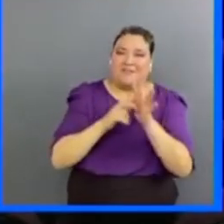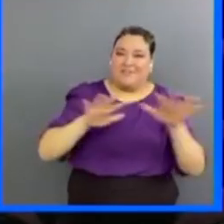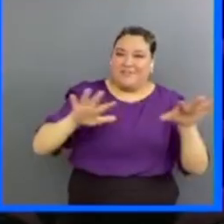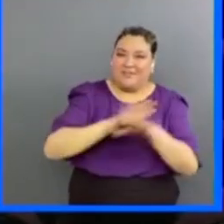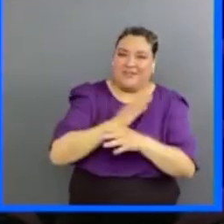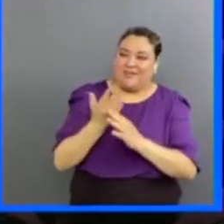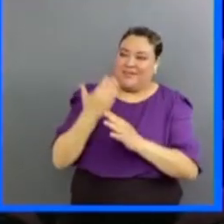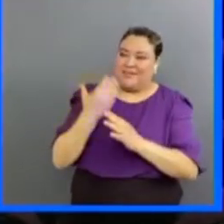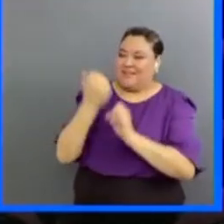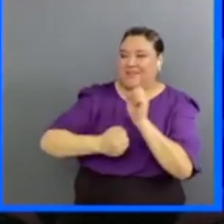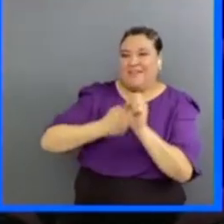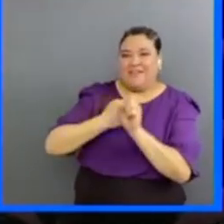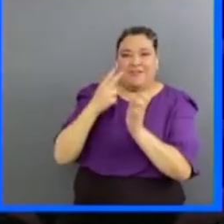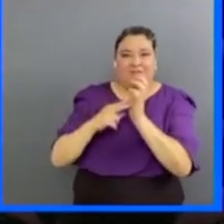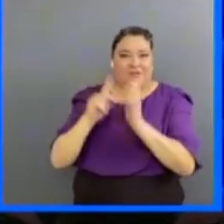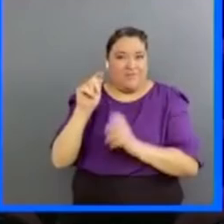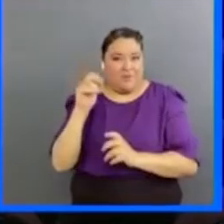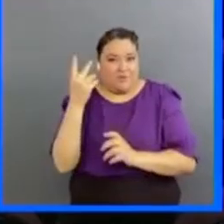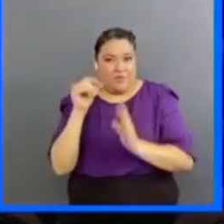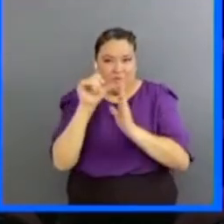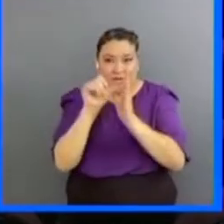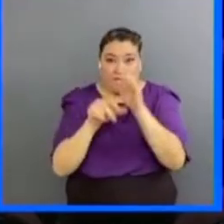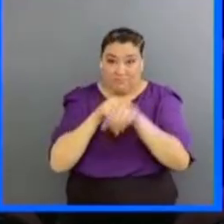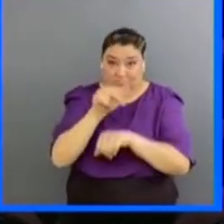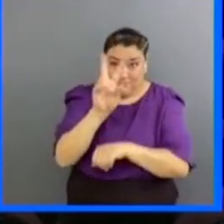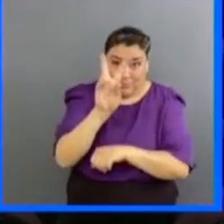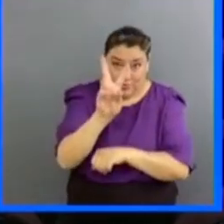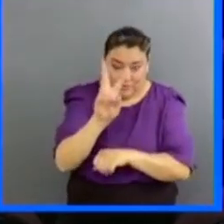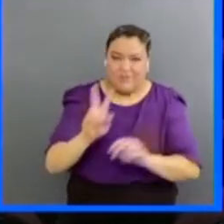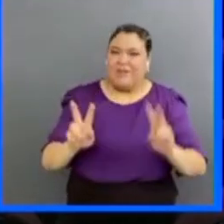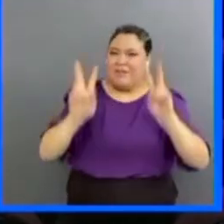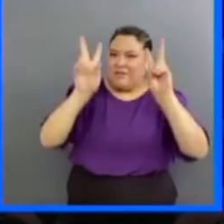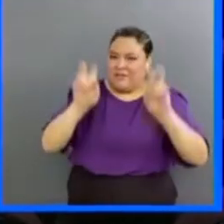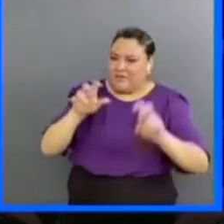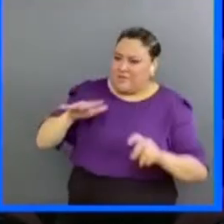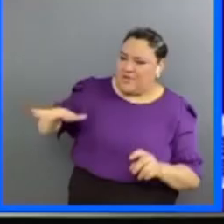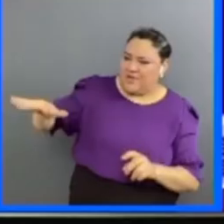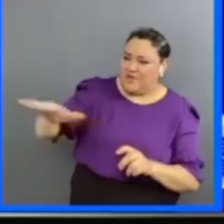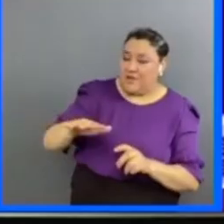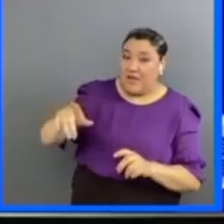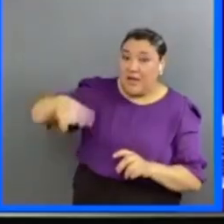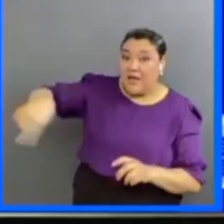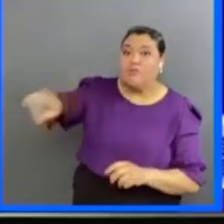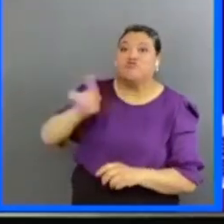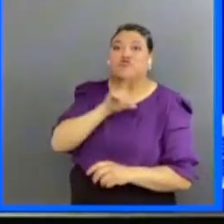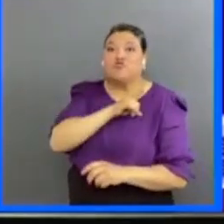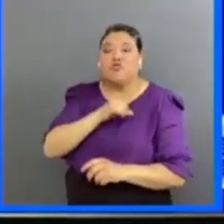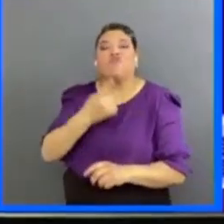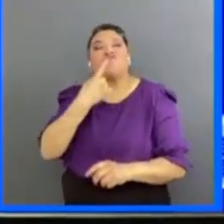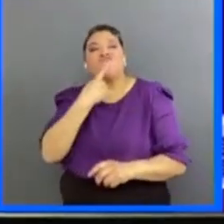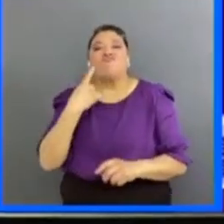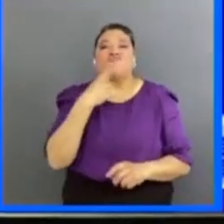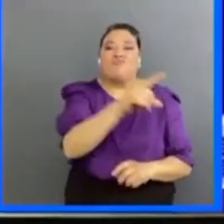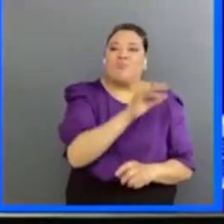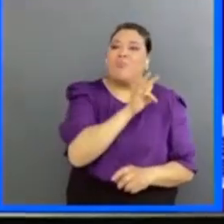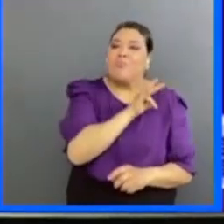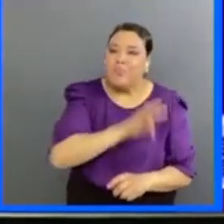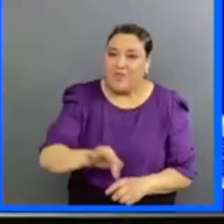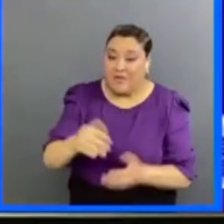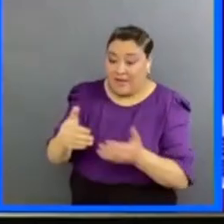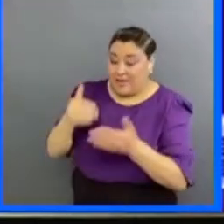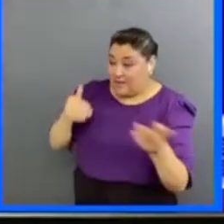de la Constitución, sobre todo en su reconocimiento como sujetos de derecho público, el derecho a la consulta y